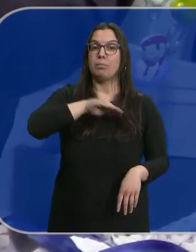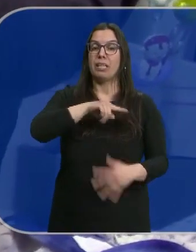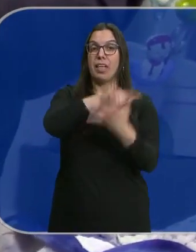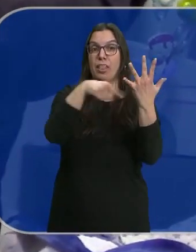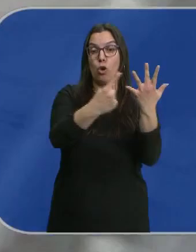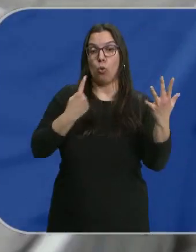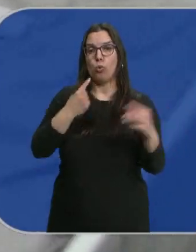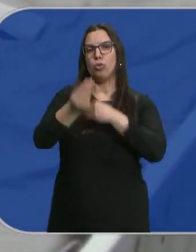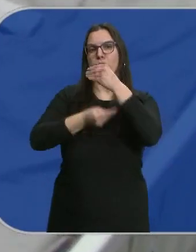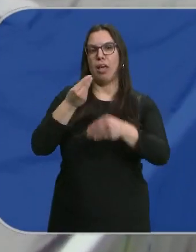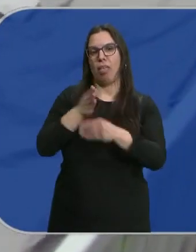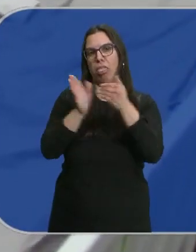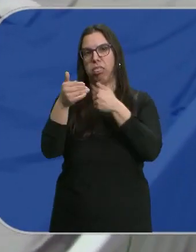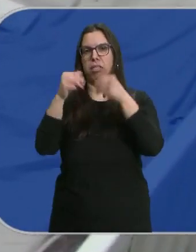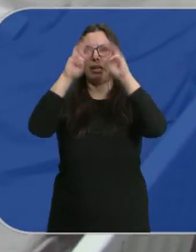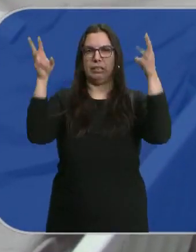ya cibernético.